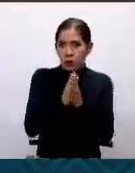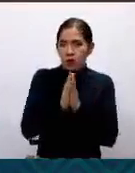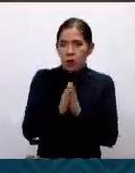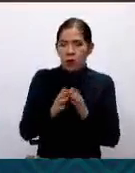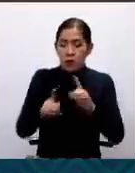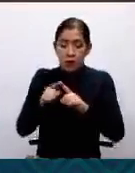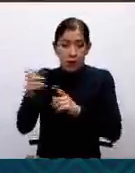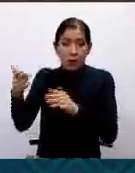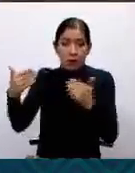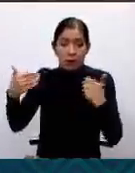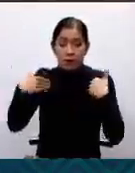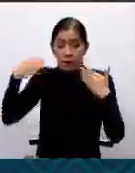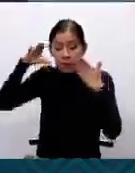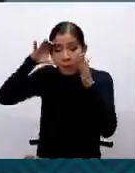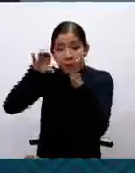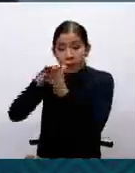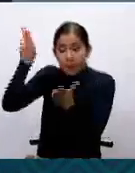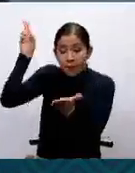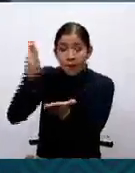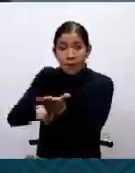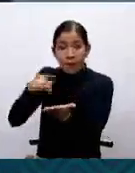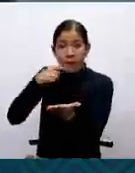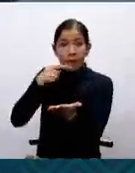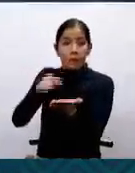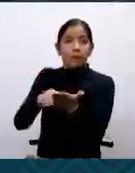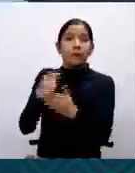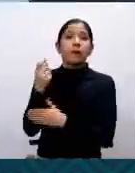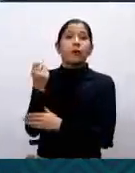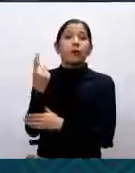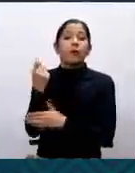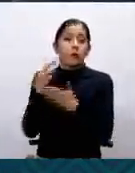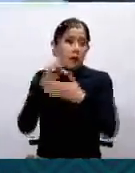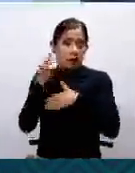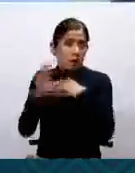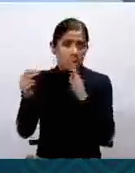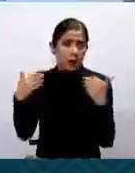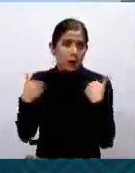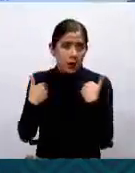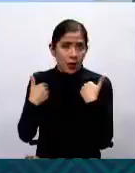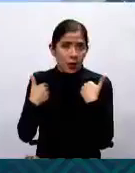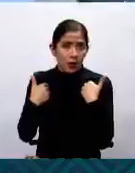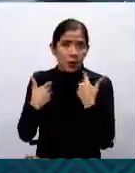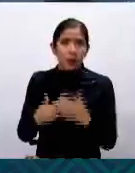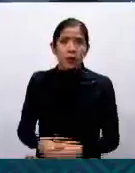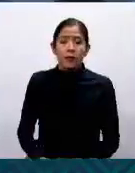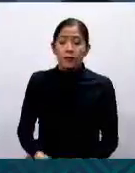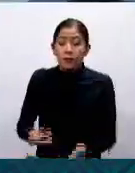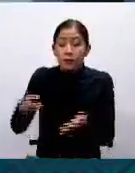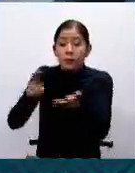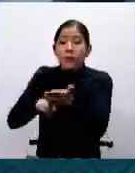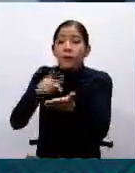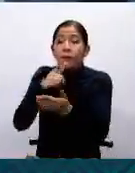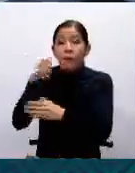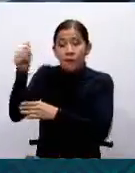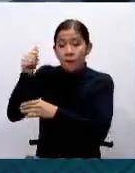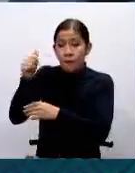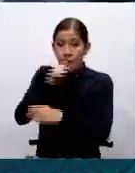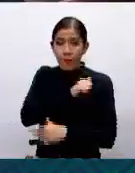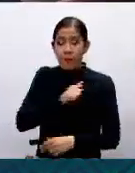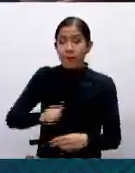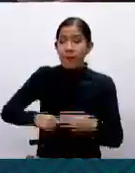un contrato vigente desde el 11 de marzo en Secretaría de Salud, que lo suscribe el señor Manfred